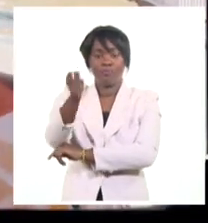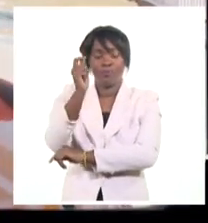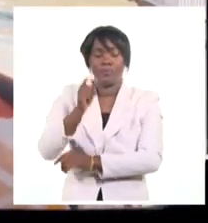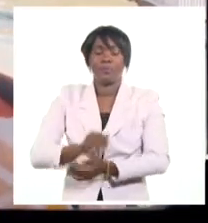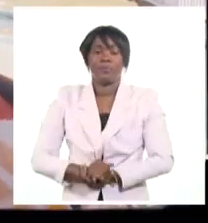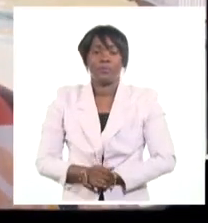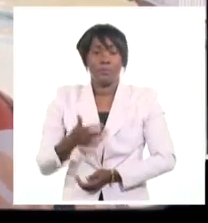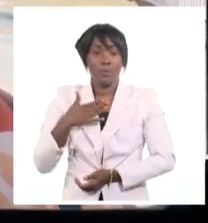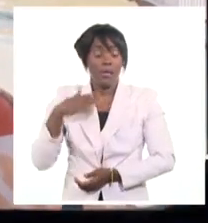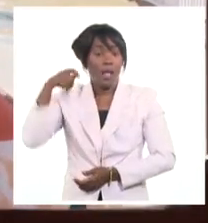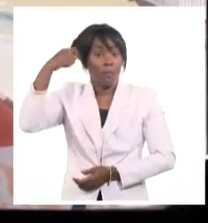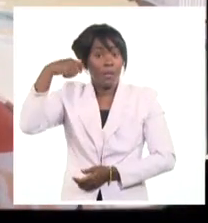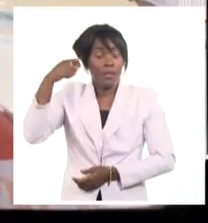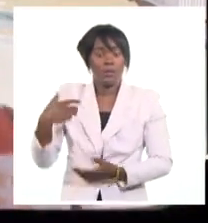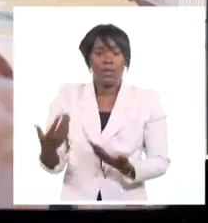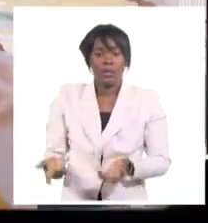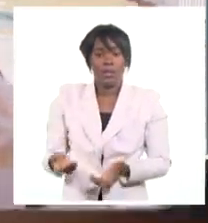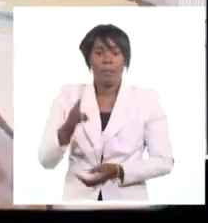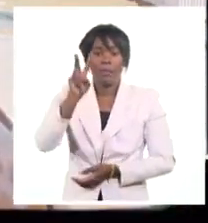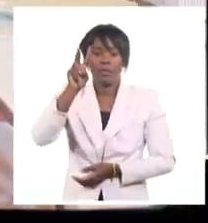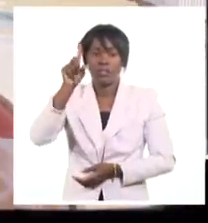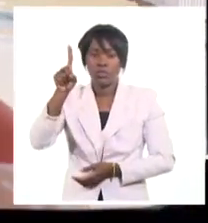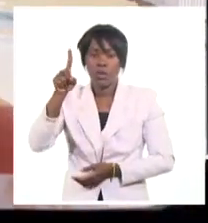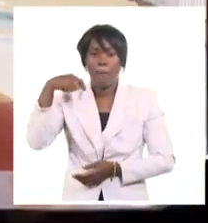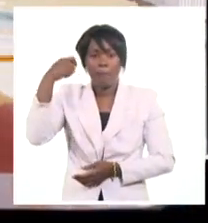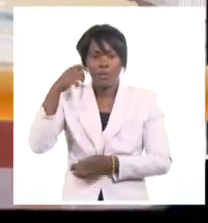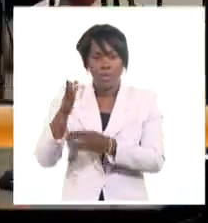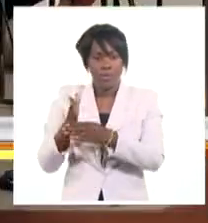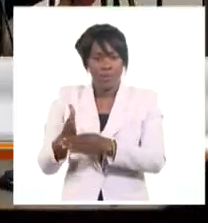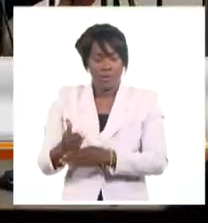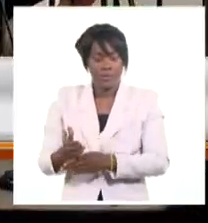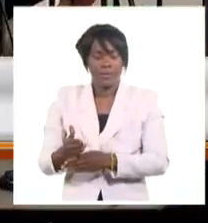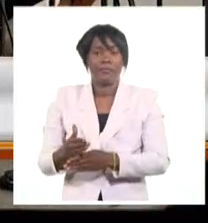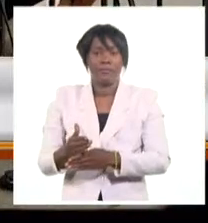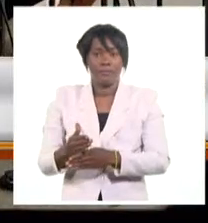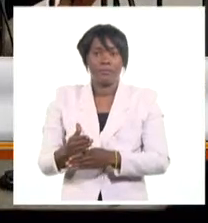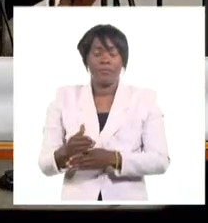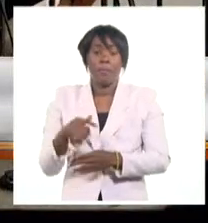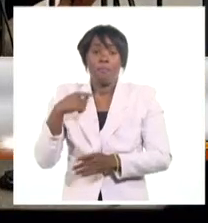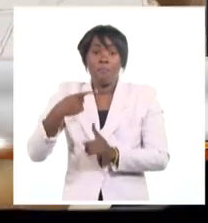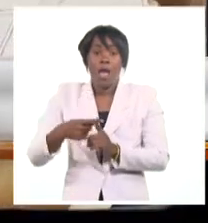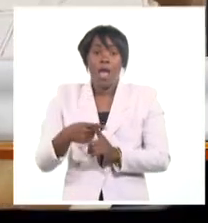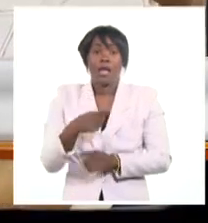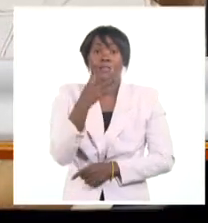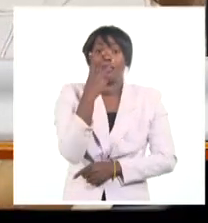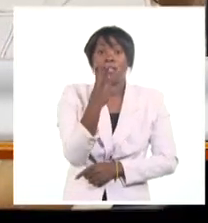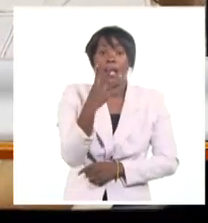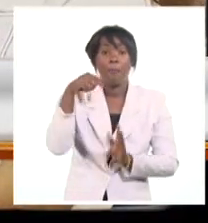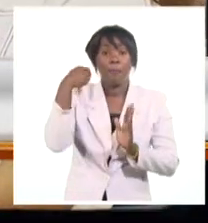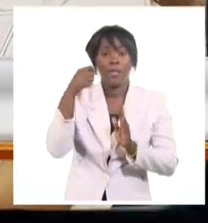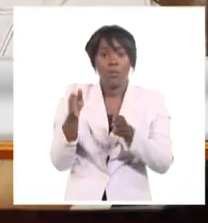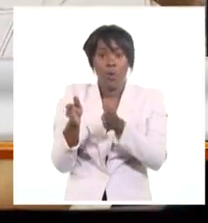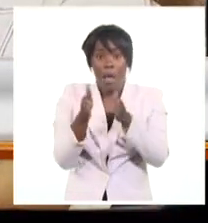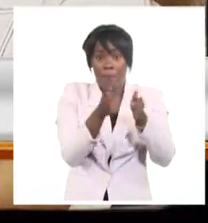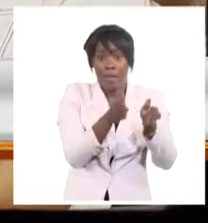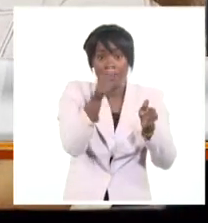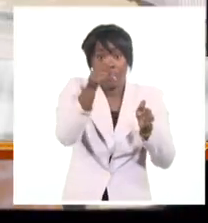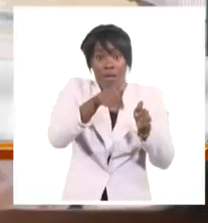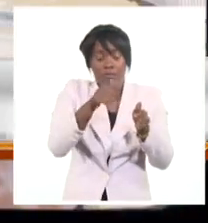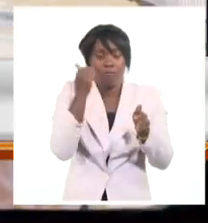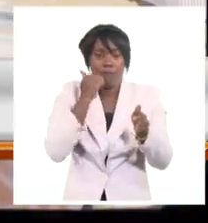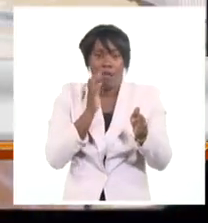de representación muy importante con 21 películas y esta muestra especial con tres películas aquí en casa de las Américas donde esta nuestra